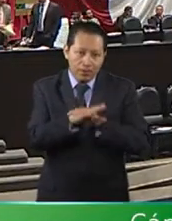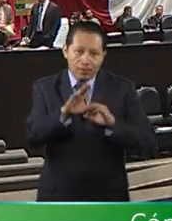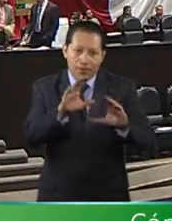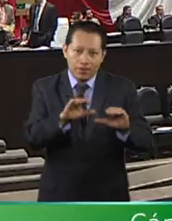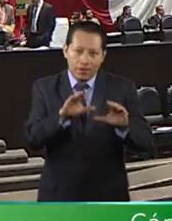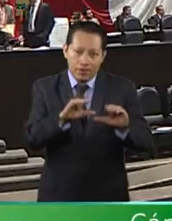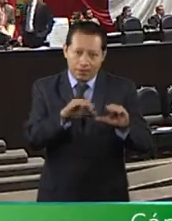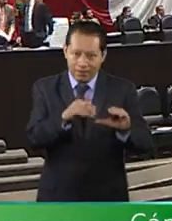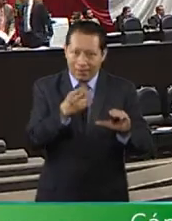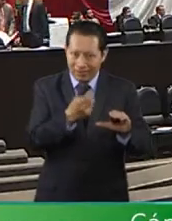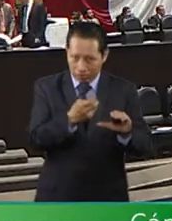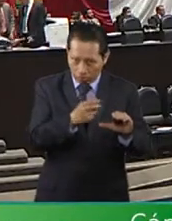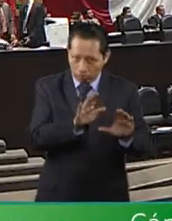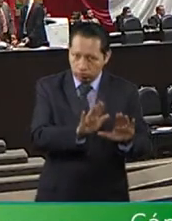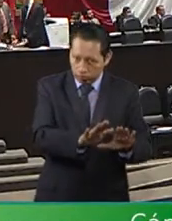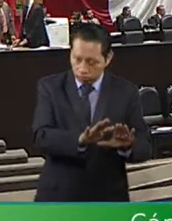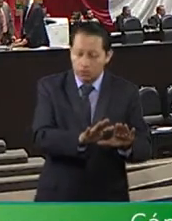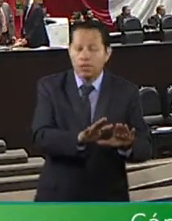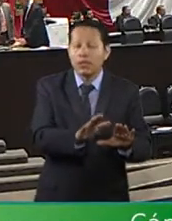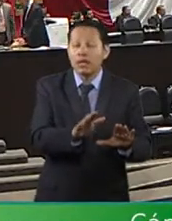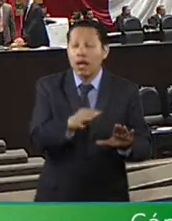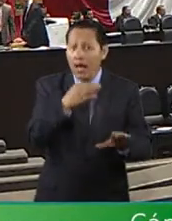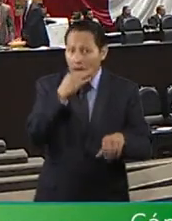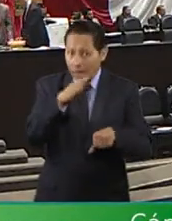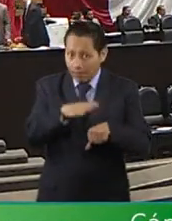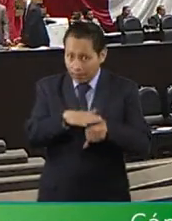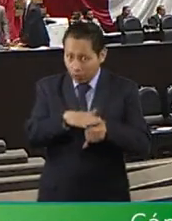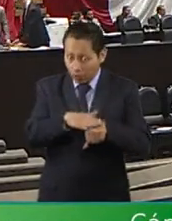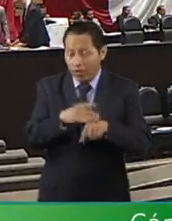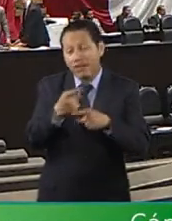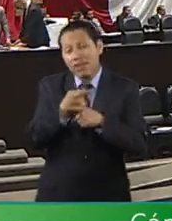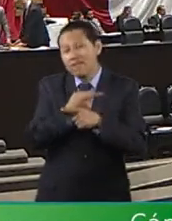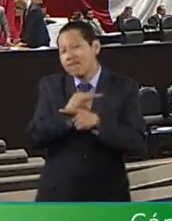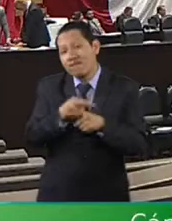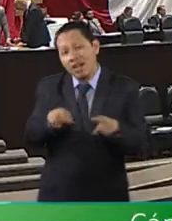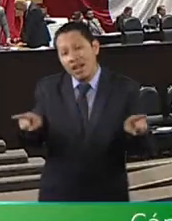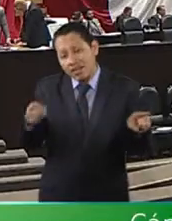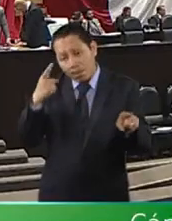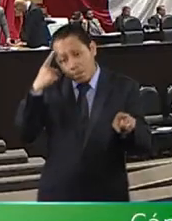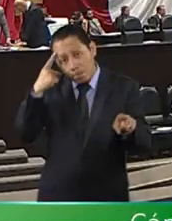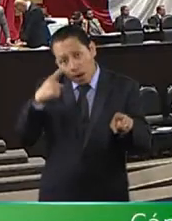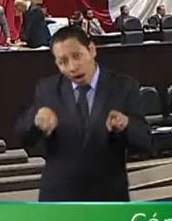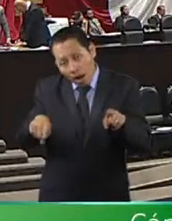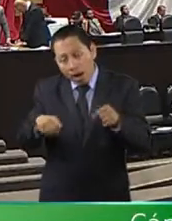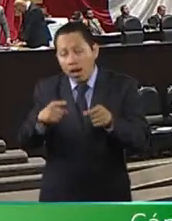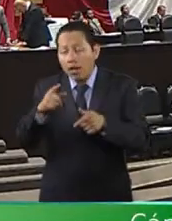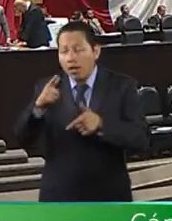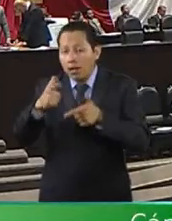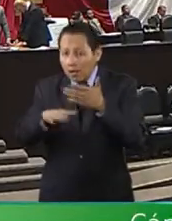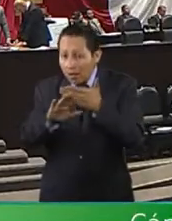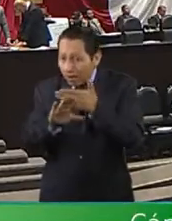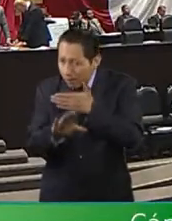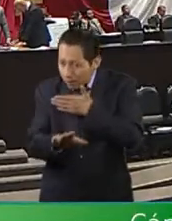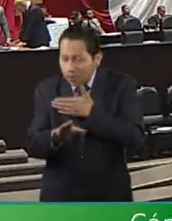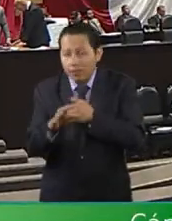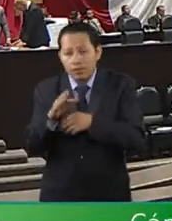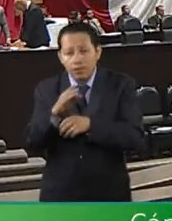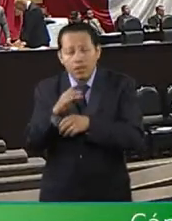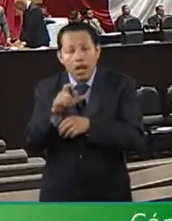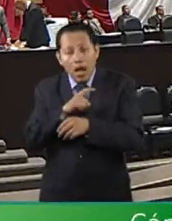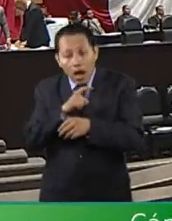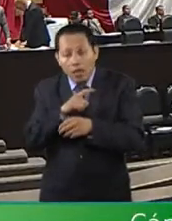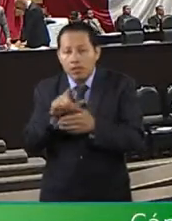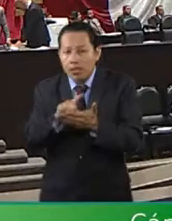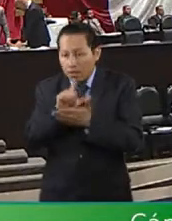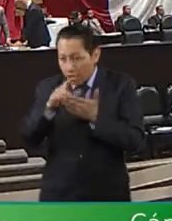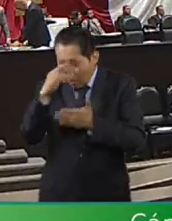ajena y subrayo ajena la prevención investigación y persecu del delito en